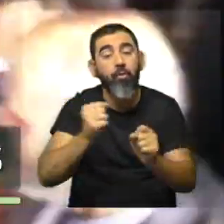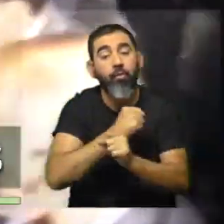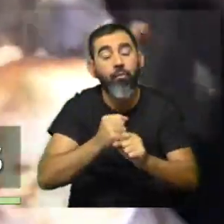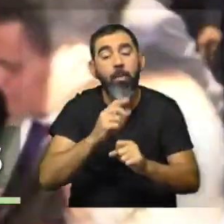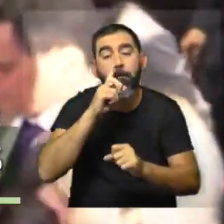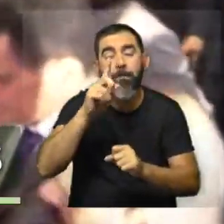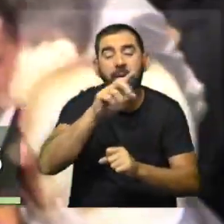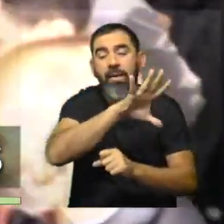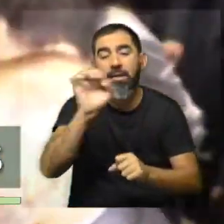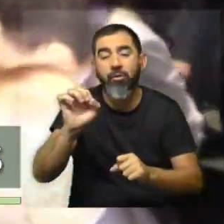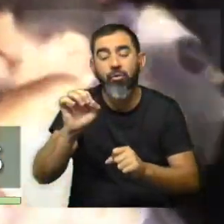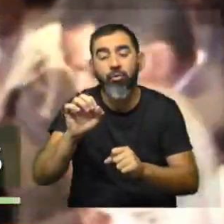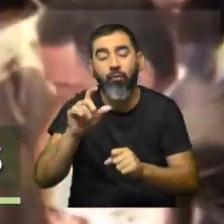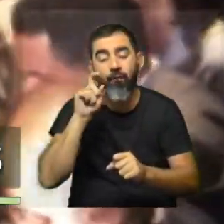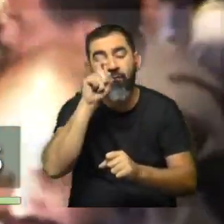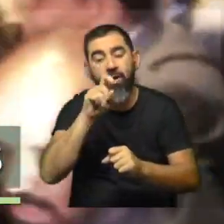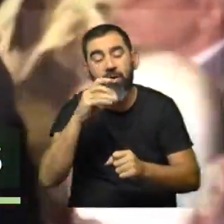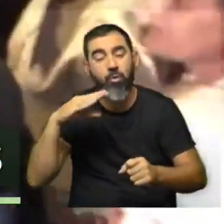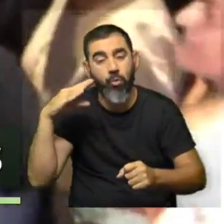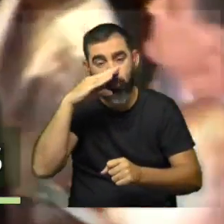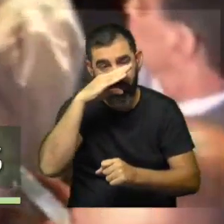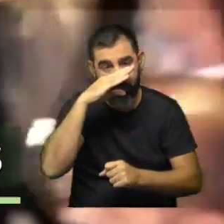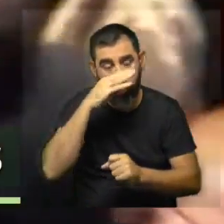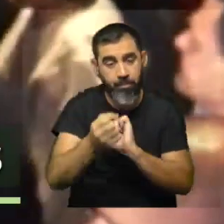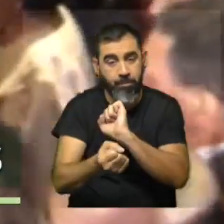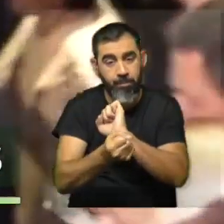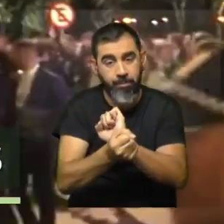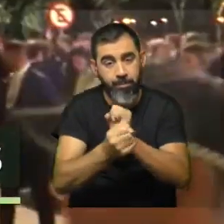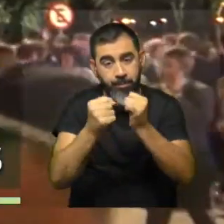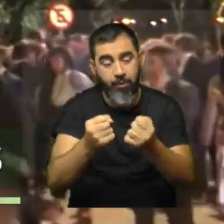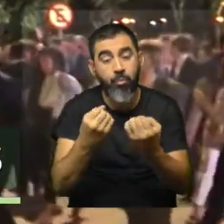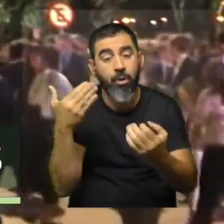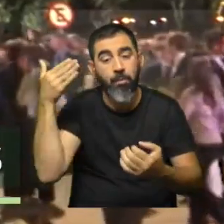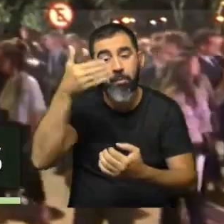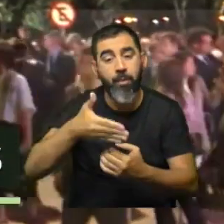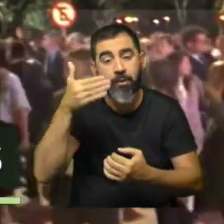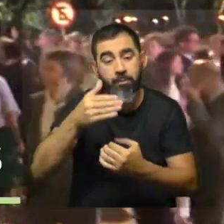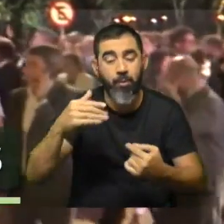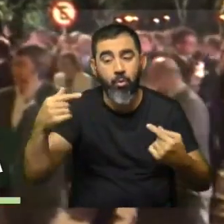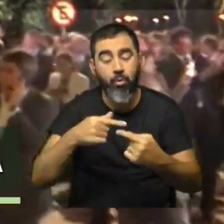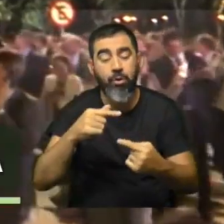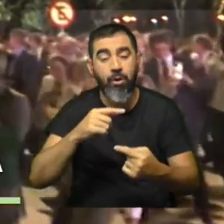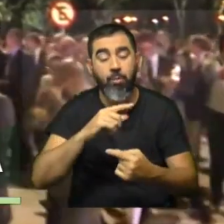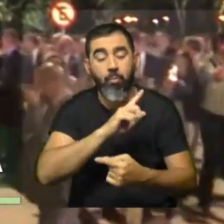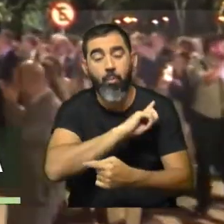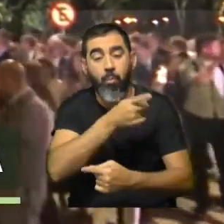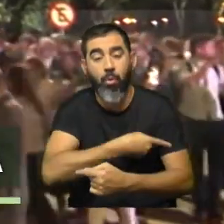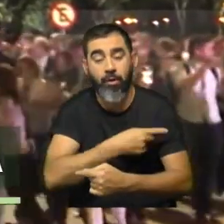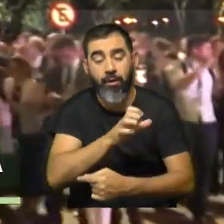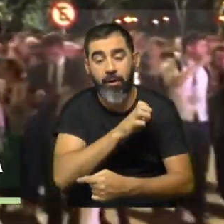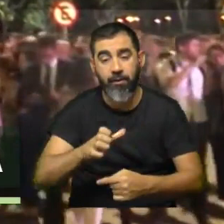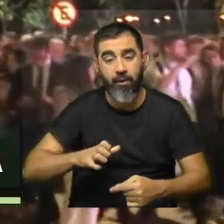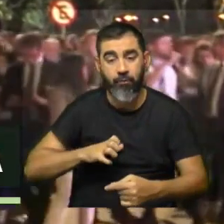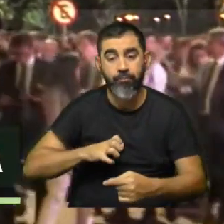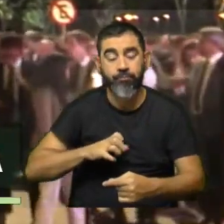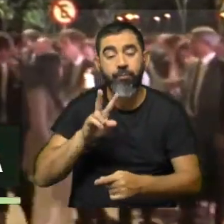de 1.500 seguidores fanáticos de Jair Bolsonaro detenidos por participar de la sonada contra los tres poderes. En defensa de la